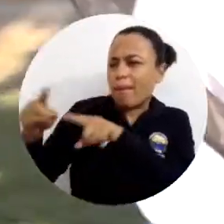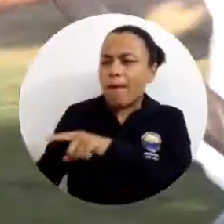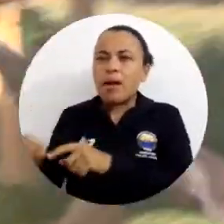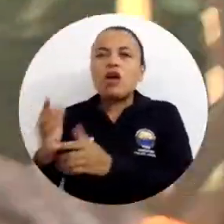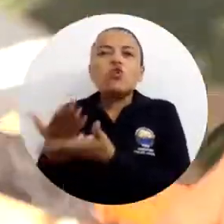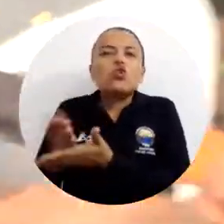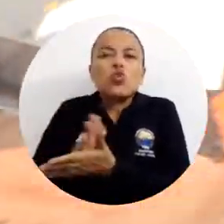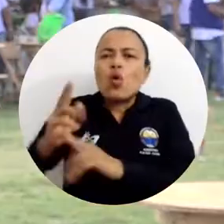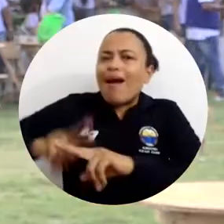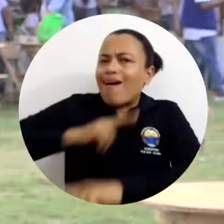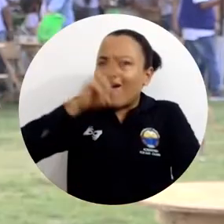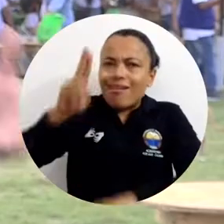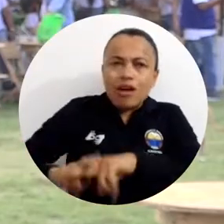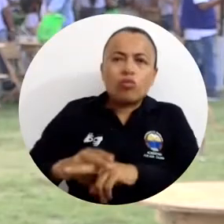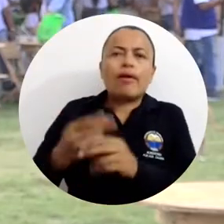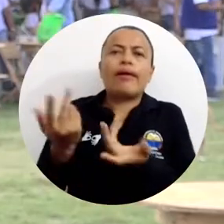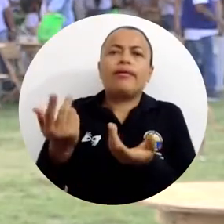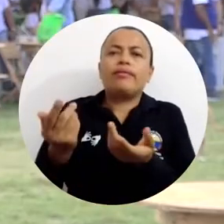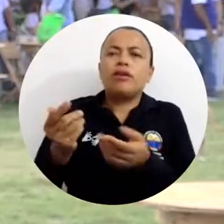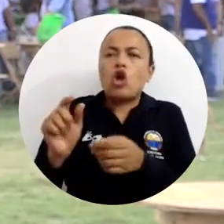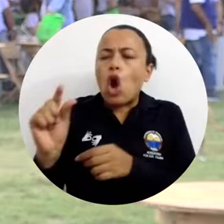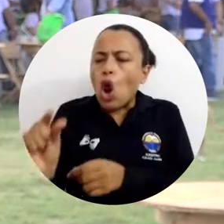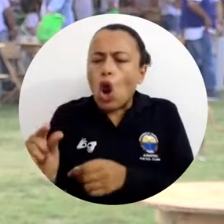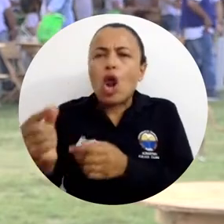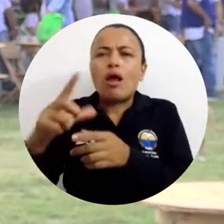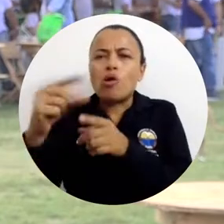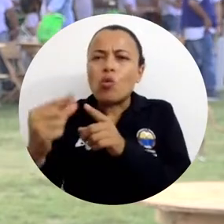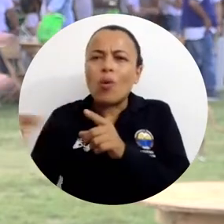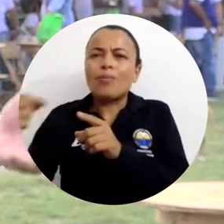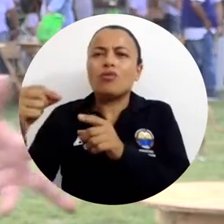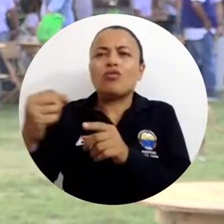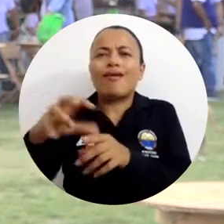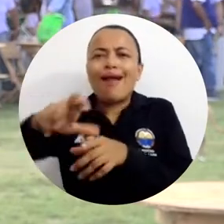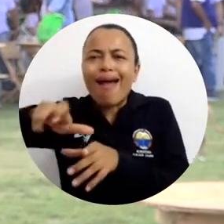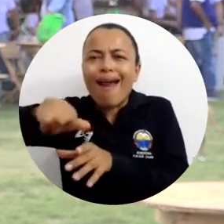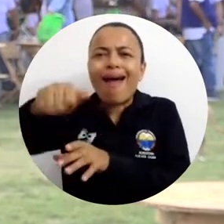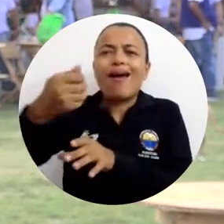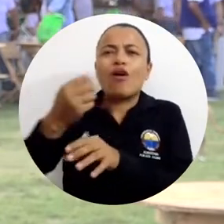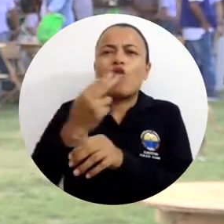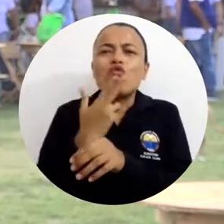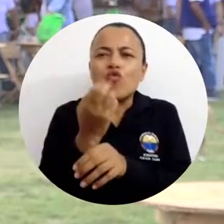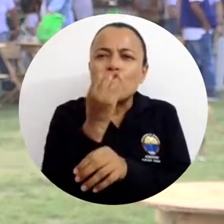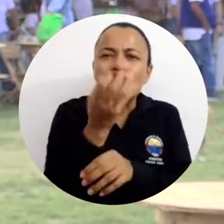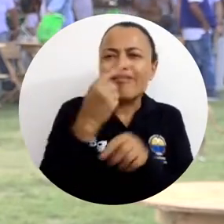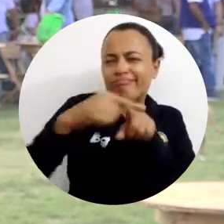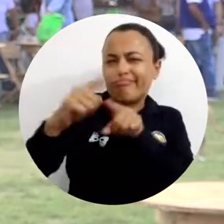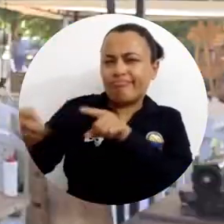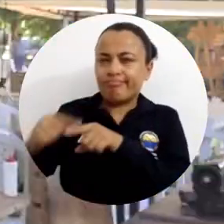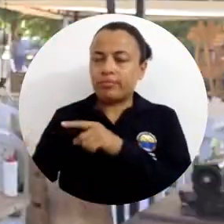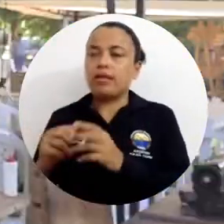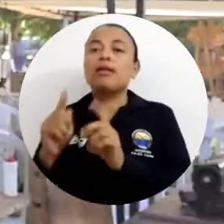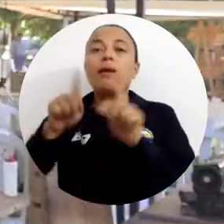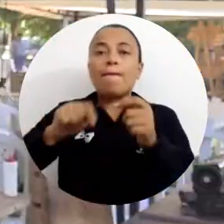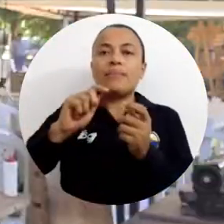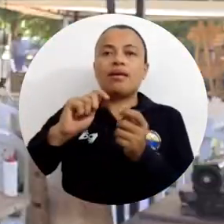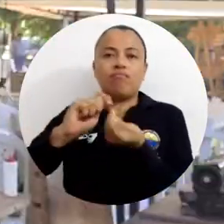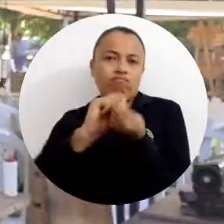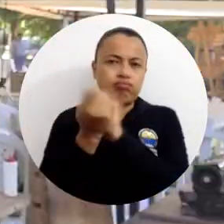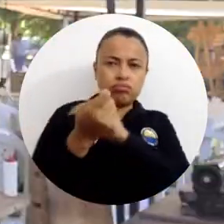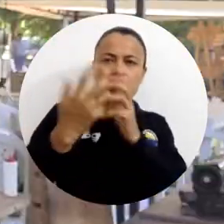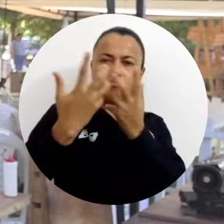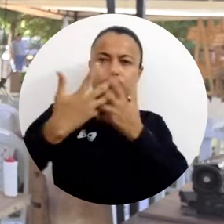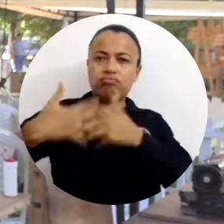la yuca, totalmente orgánicos, micropito, las naranjas, las frutas, etc. Productos procesados. Normalmente el